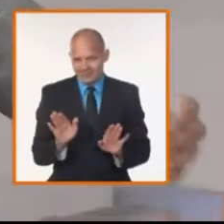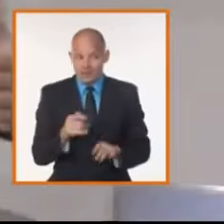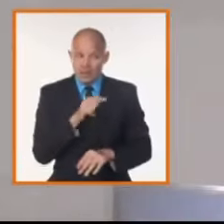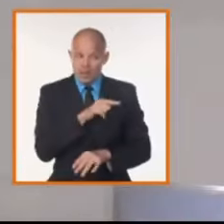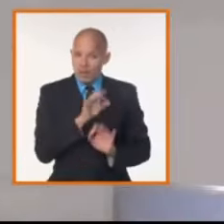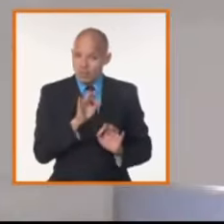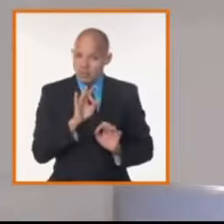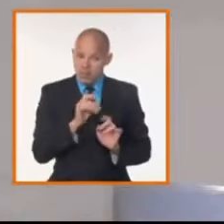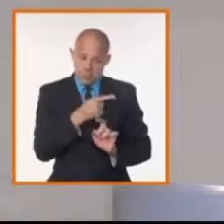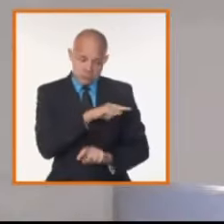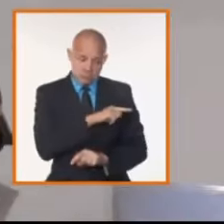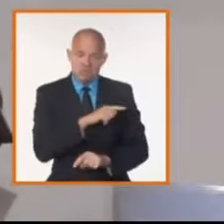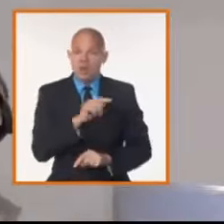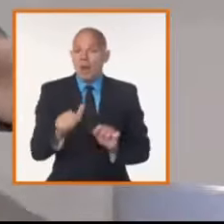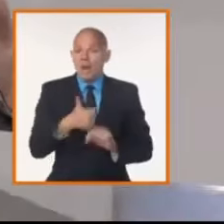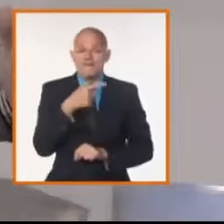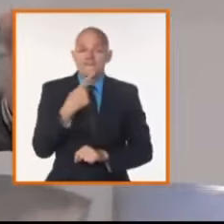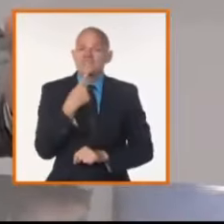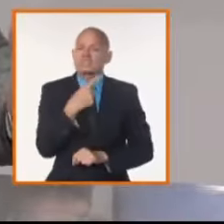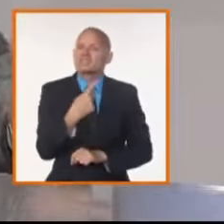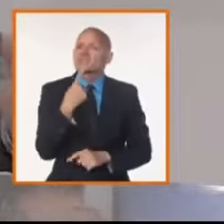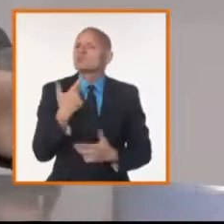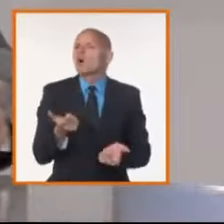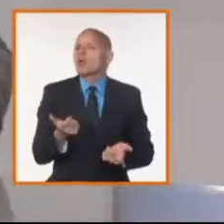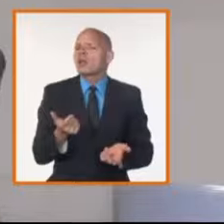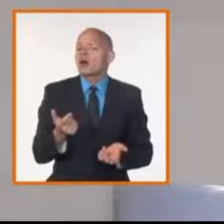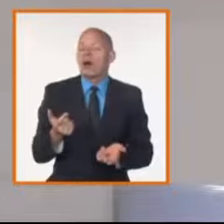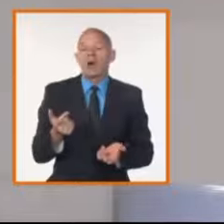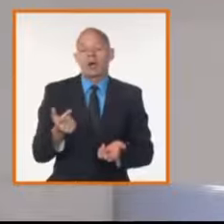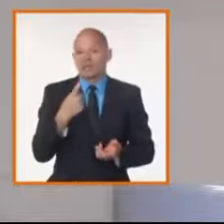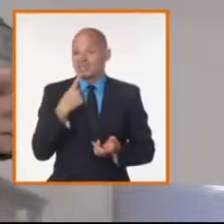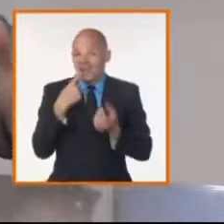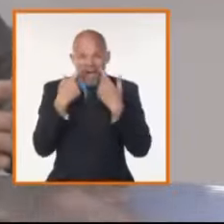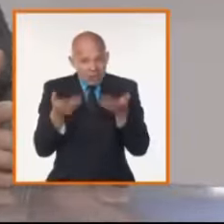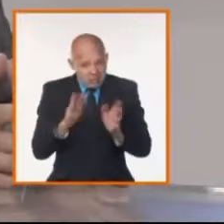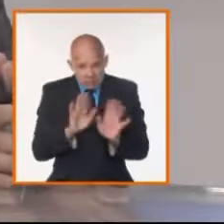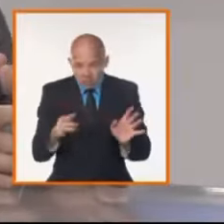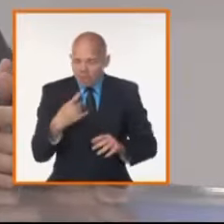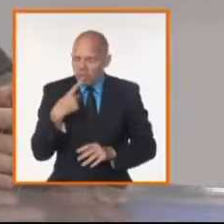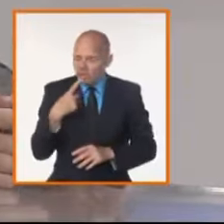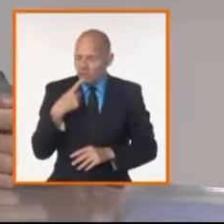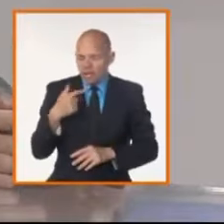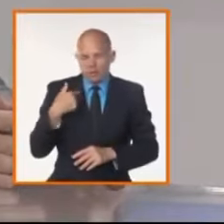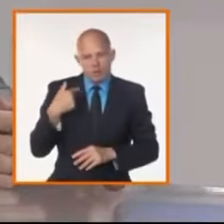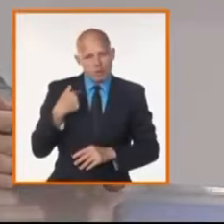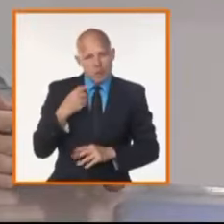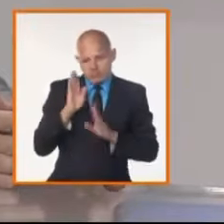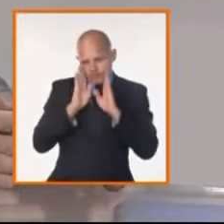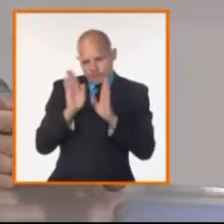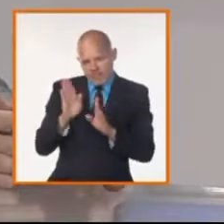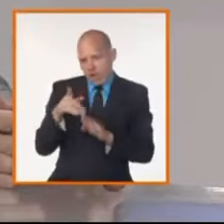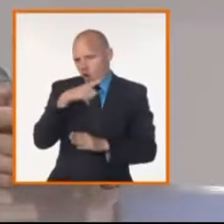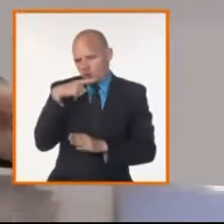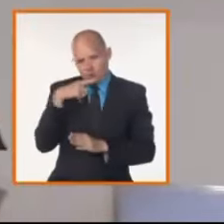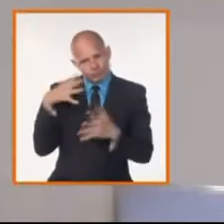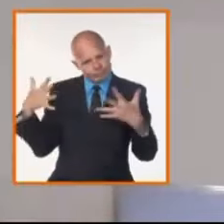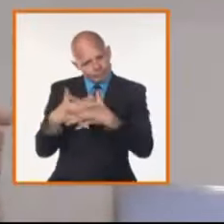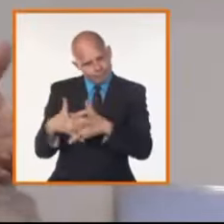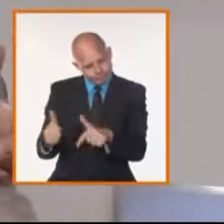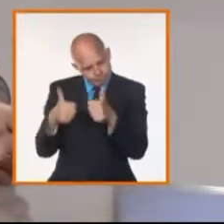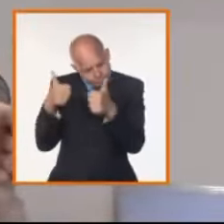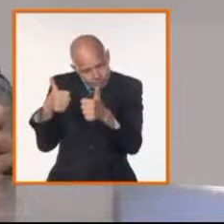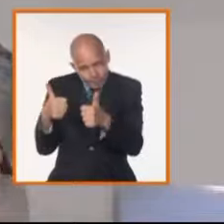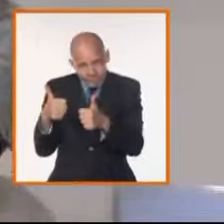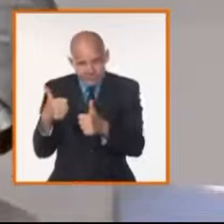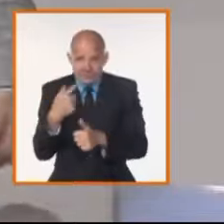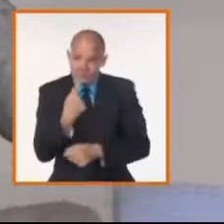hasta hace algunos meses estaba bastante estancado ahora se caracteriza por una crisis tremenda dentro de del del ejército ucraniano